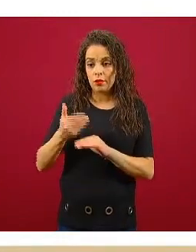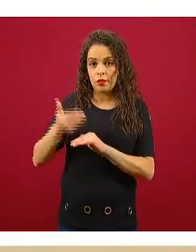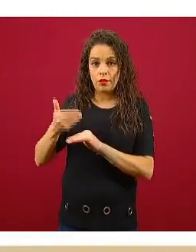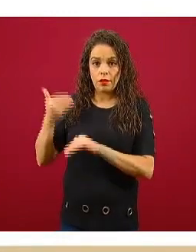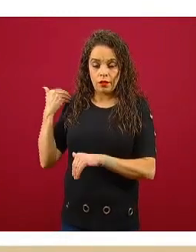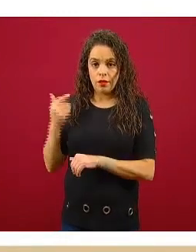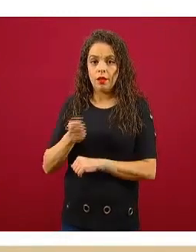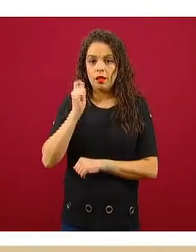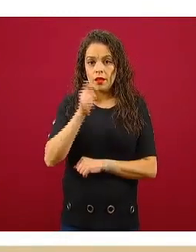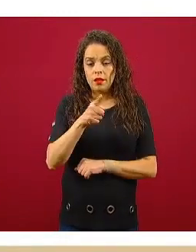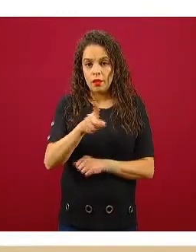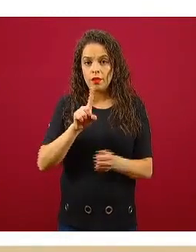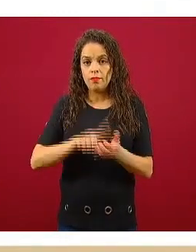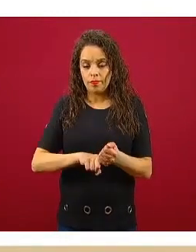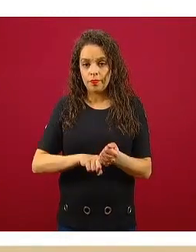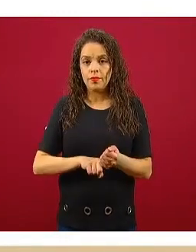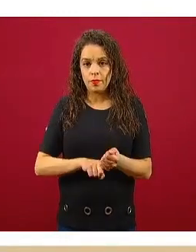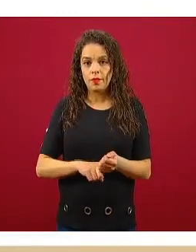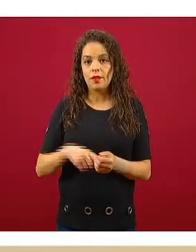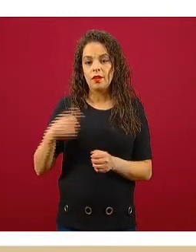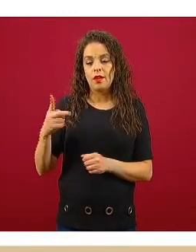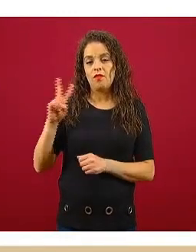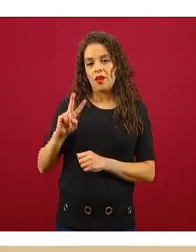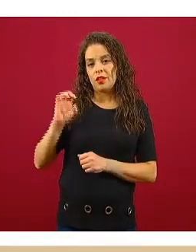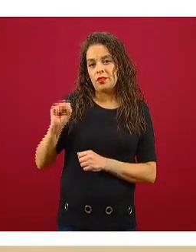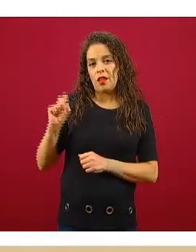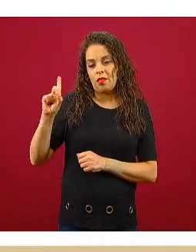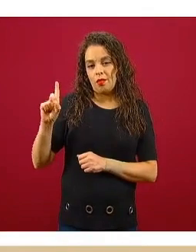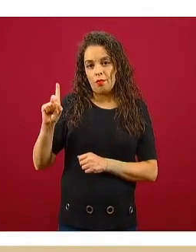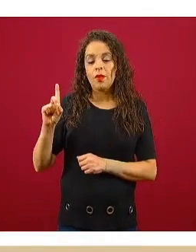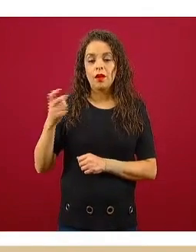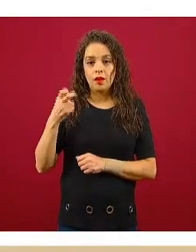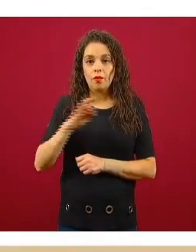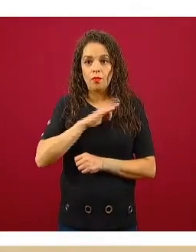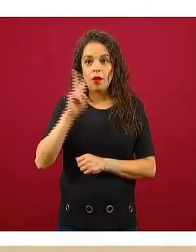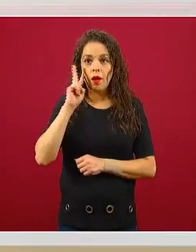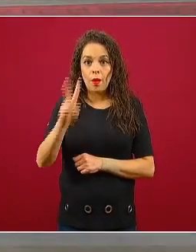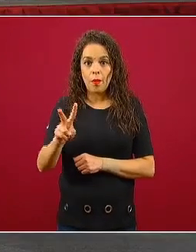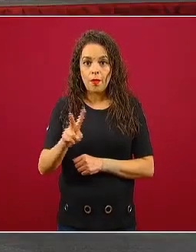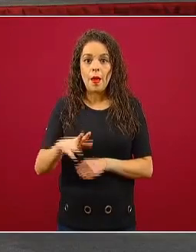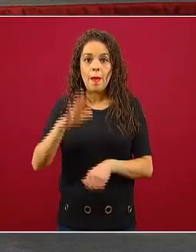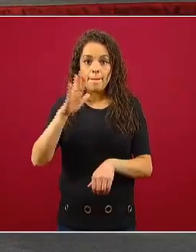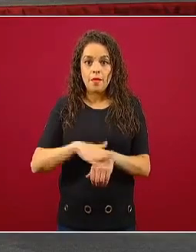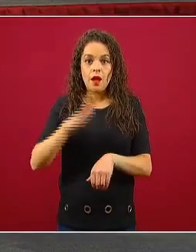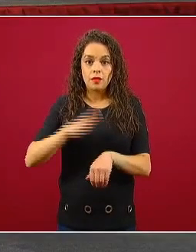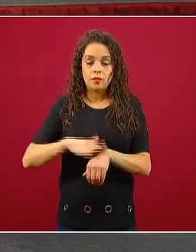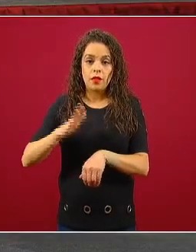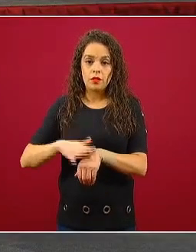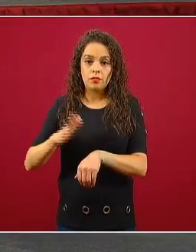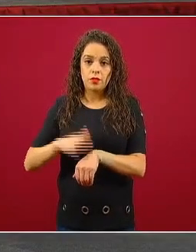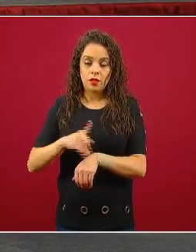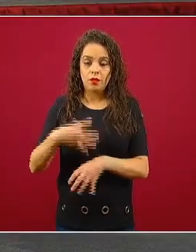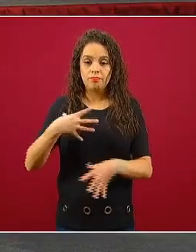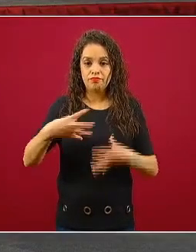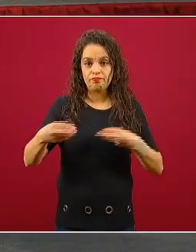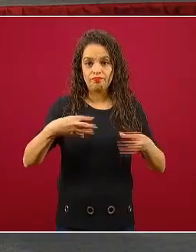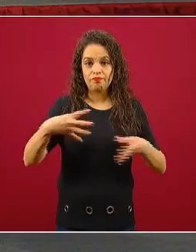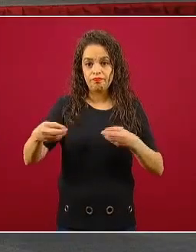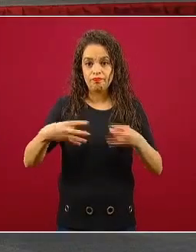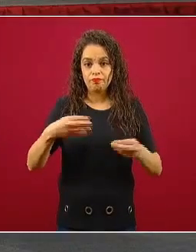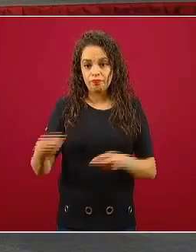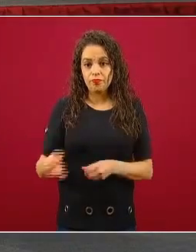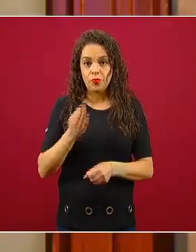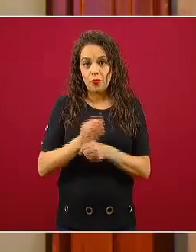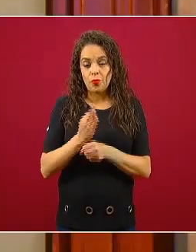ya decíamos, un poco más la actividad del fin de semana, y que ahora empezamos a ver ya una actividad más apegada a lo que está sucediendo en las